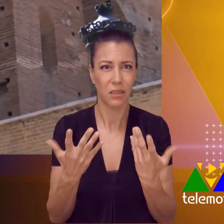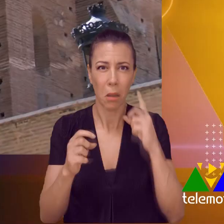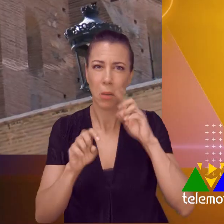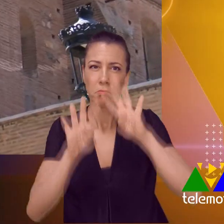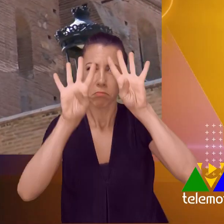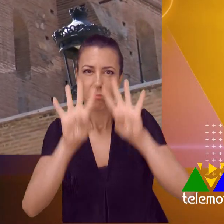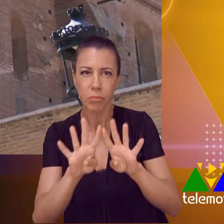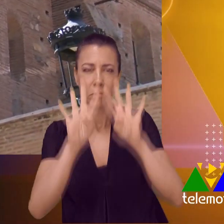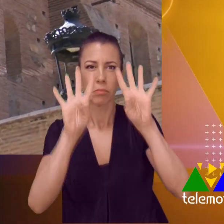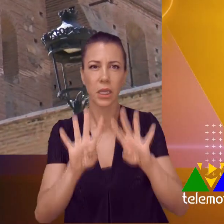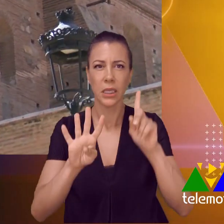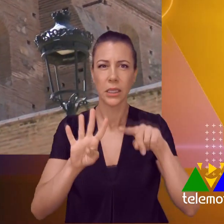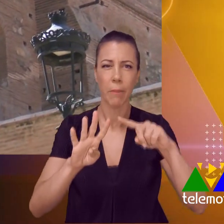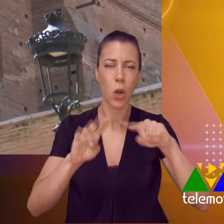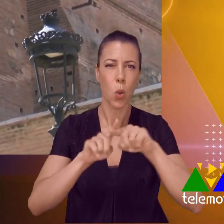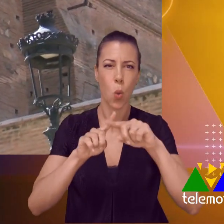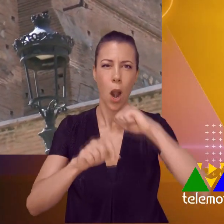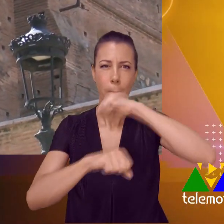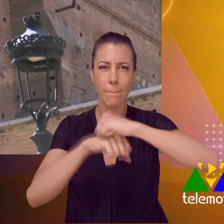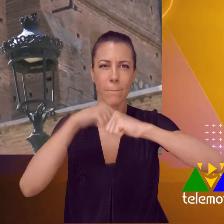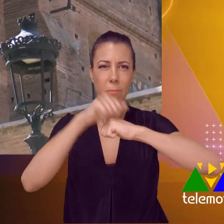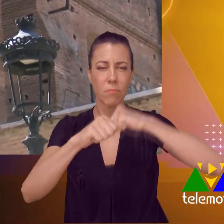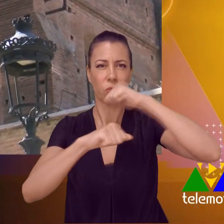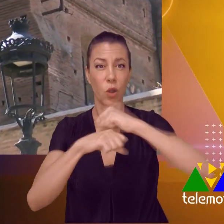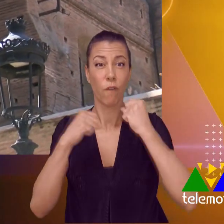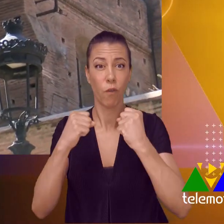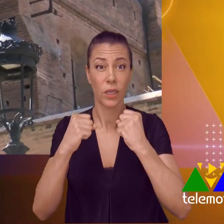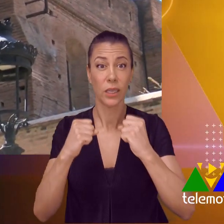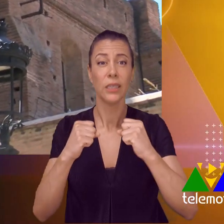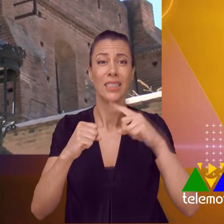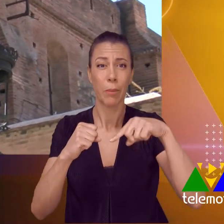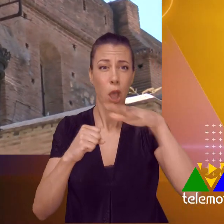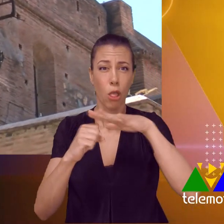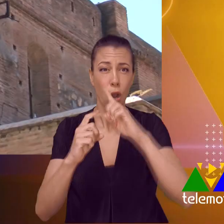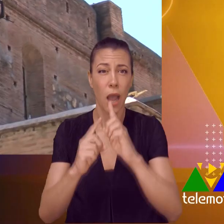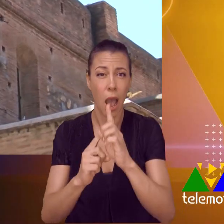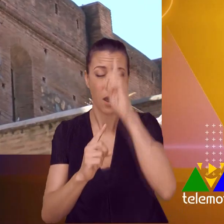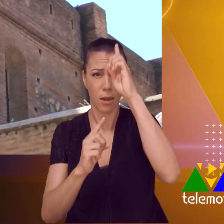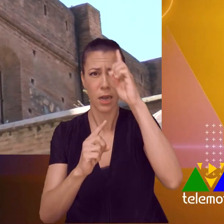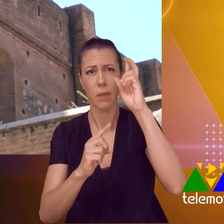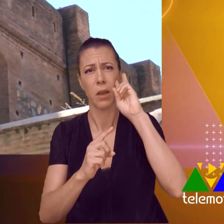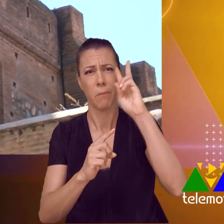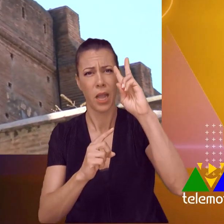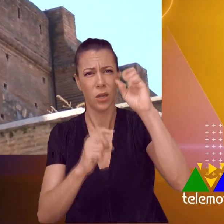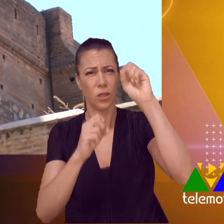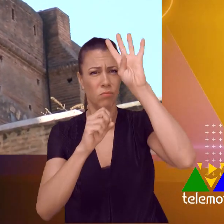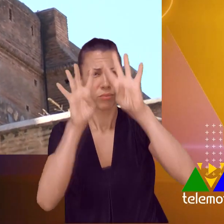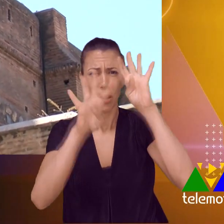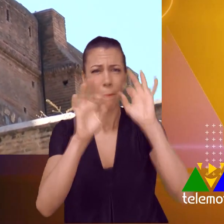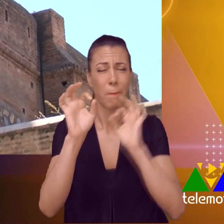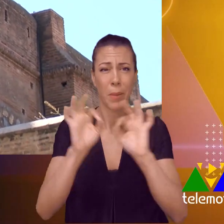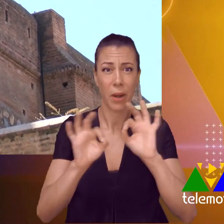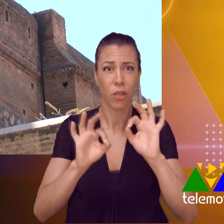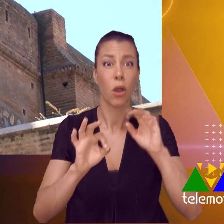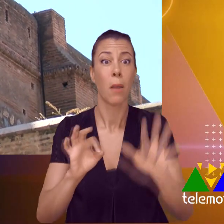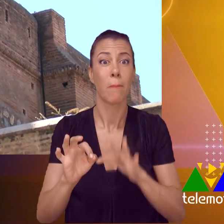los bloques de mampostería, incluso en la parte superior con troneras y tal, con parapetos y troneras, incluso los